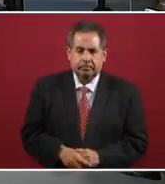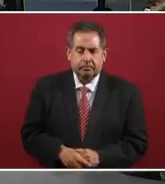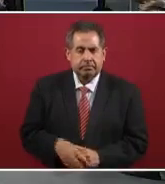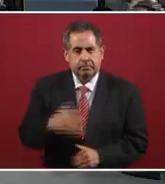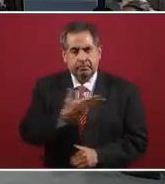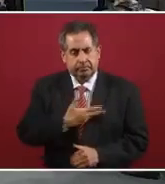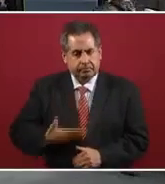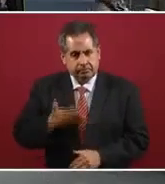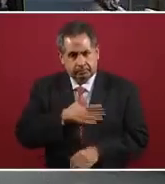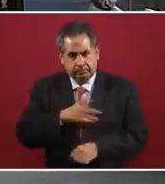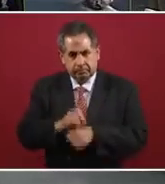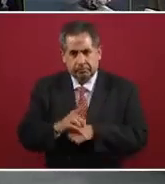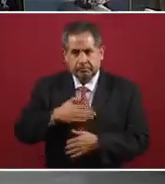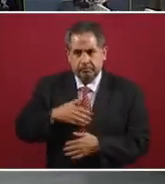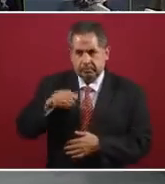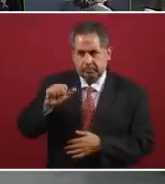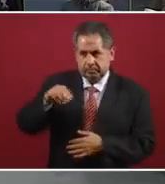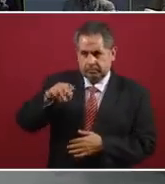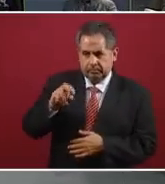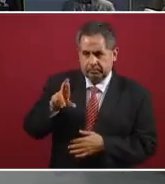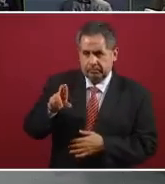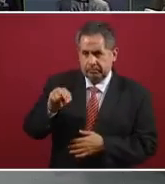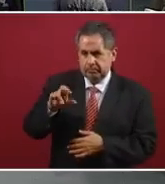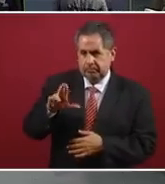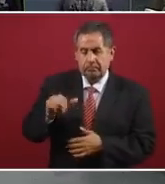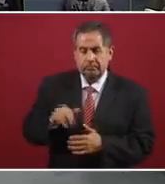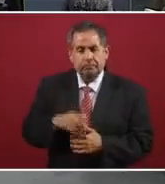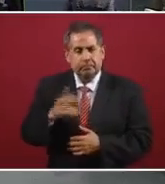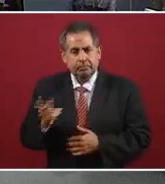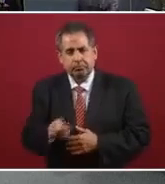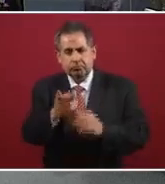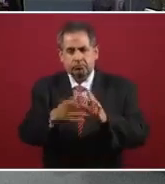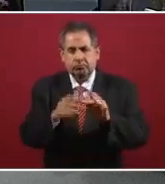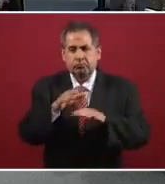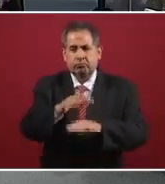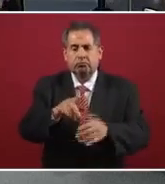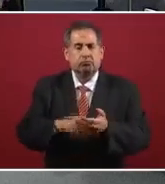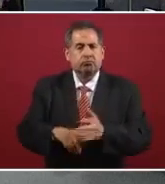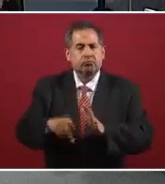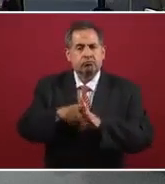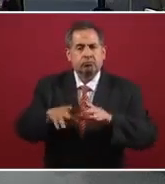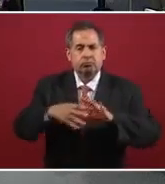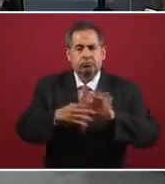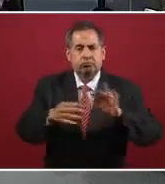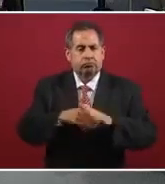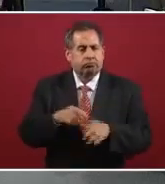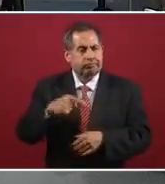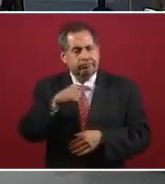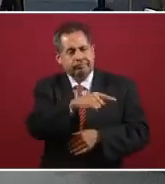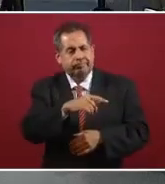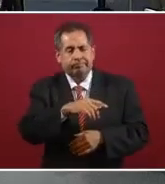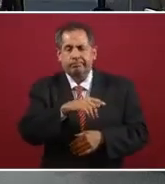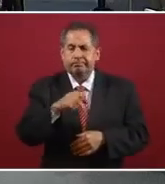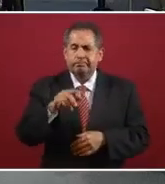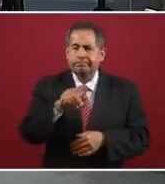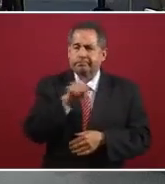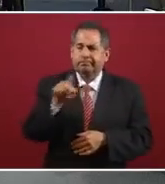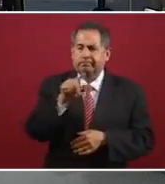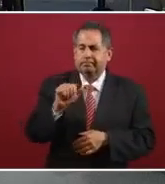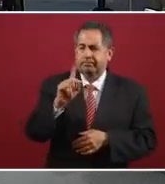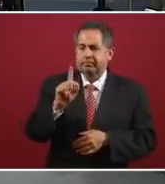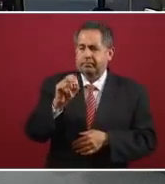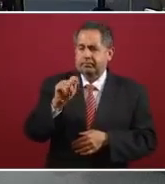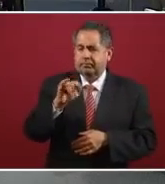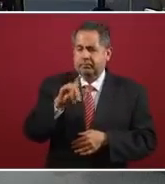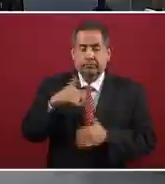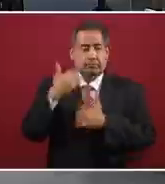Presidente, buenos días. Amador Narcia, de Financieros Televisa. Preguntarle sobre la prensa, la presa El Zapotillo. Se dice que con su